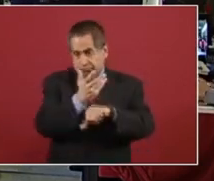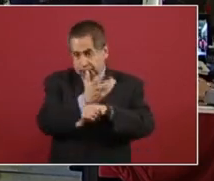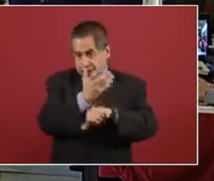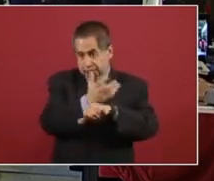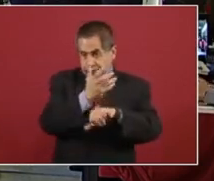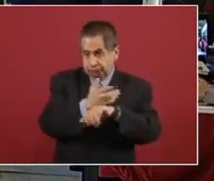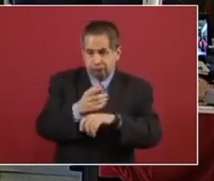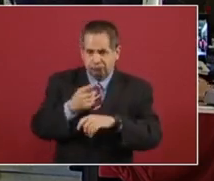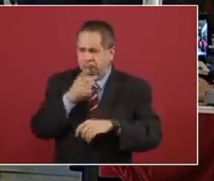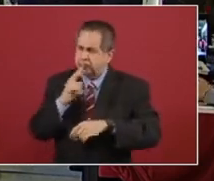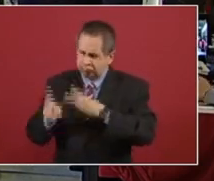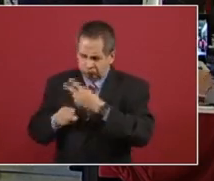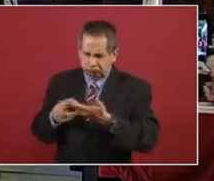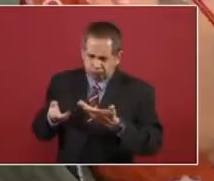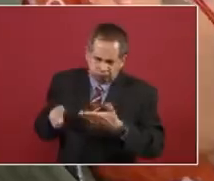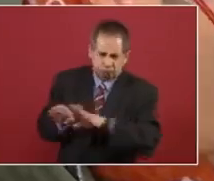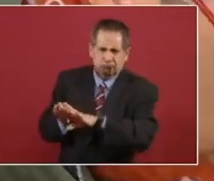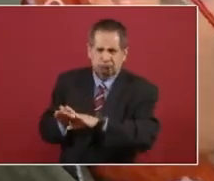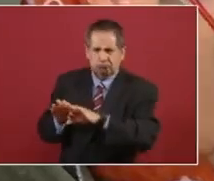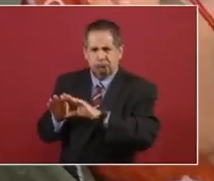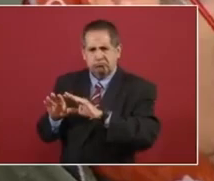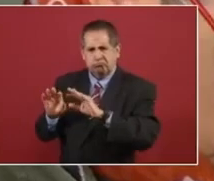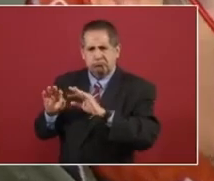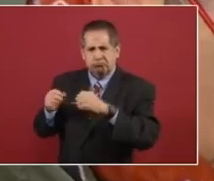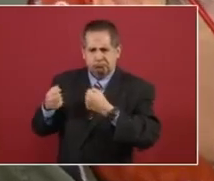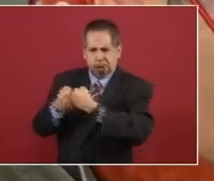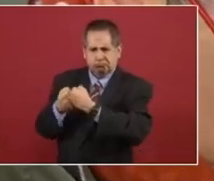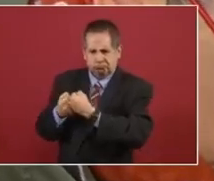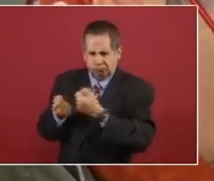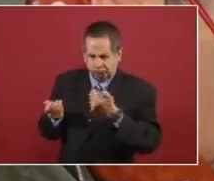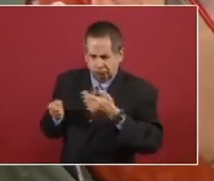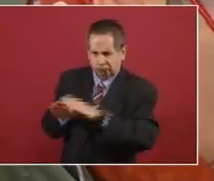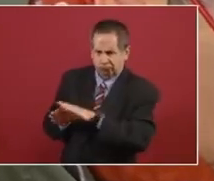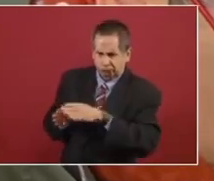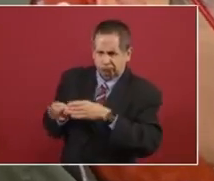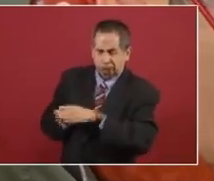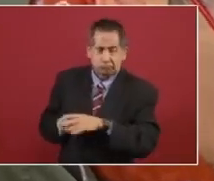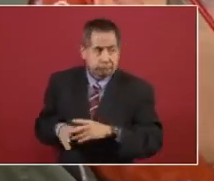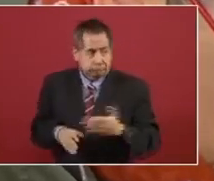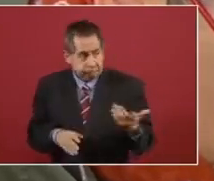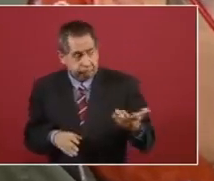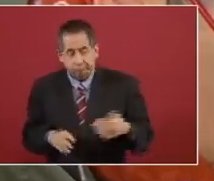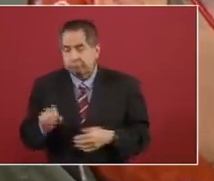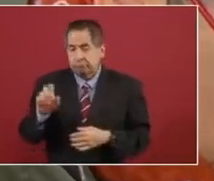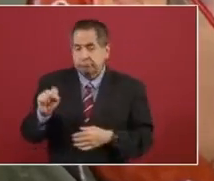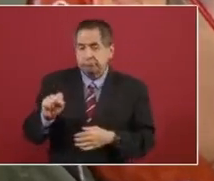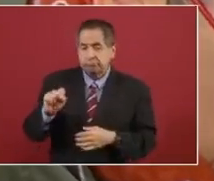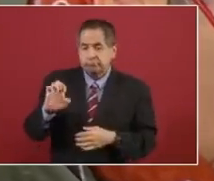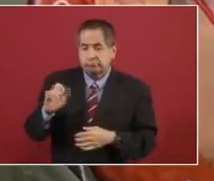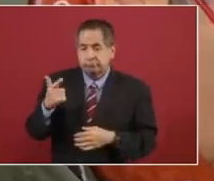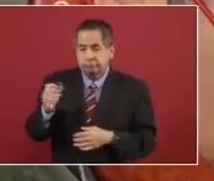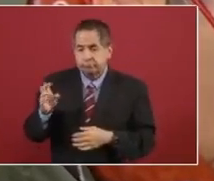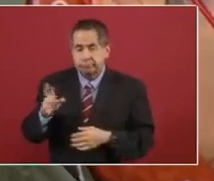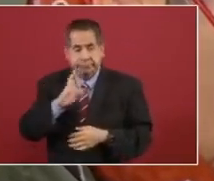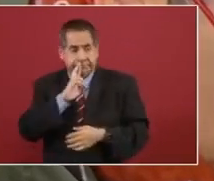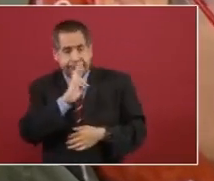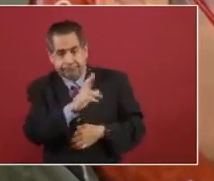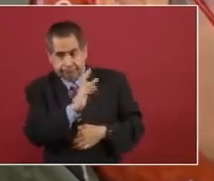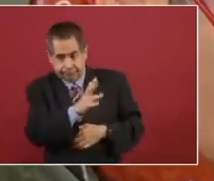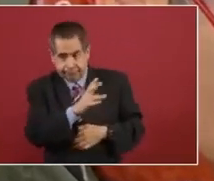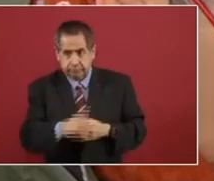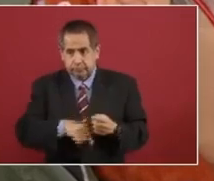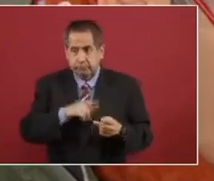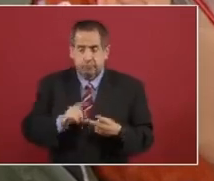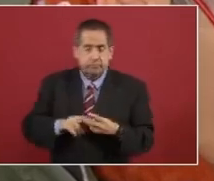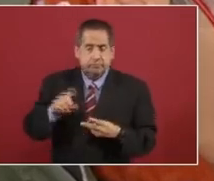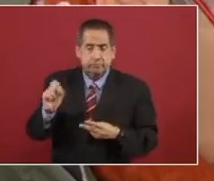Estados Unidos de cerrar la frontera. Se le está dando respuesta por medio de la Secretaría de Gobernación, de